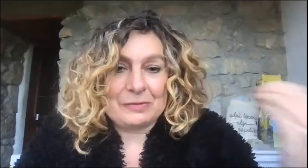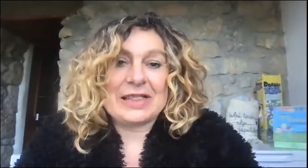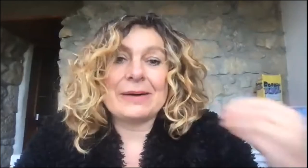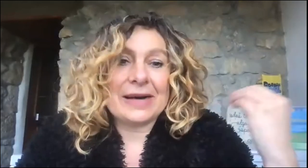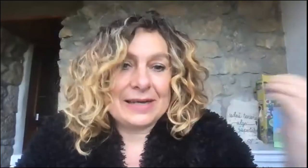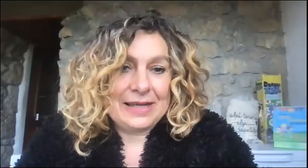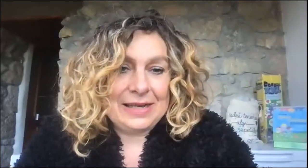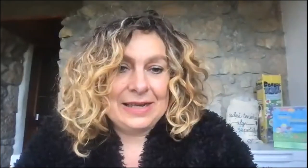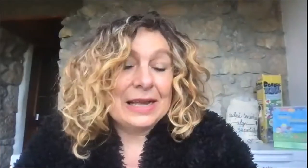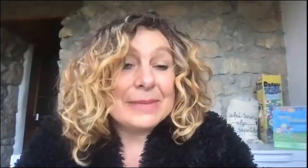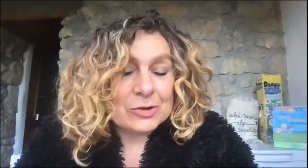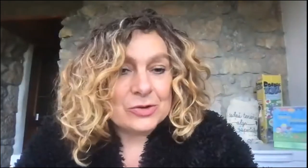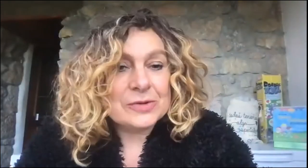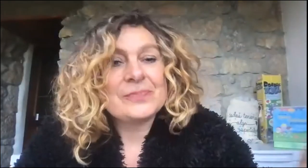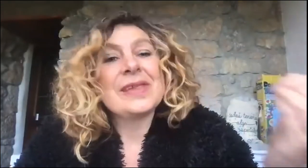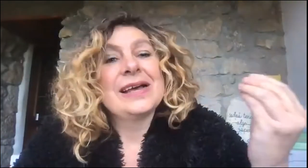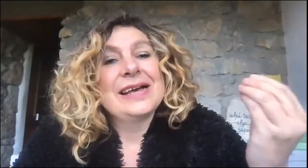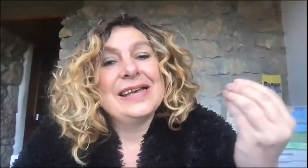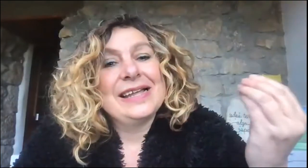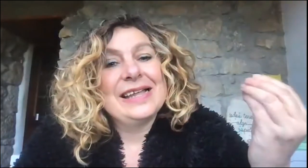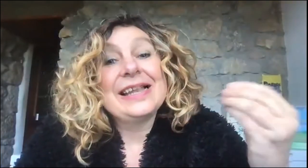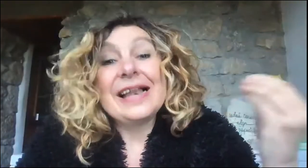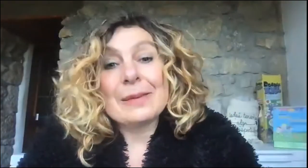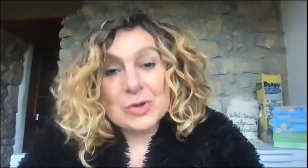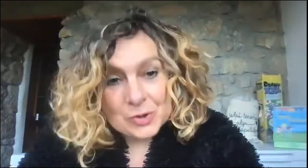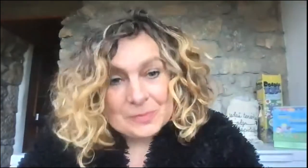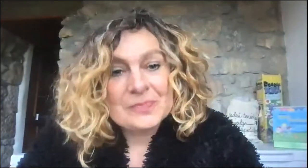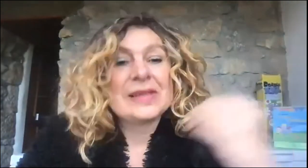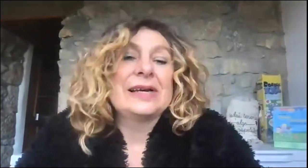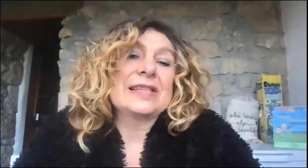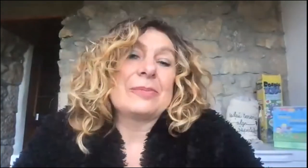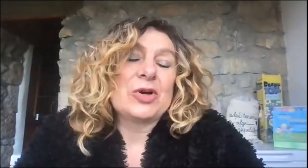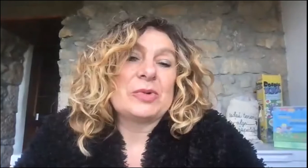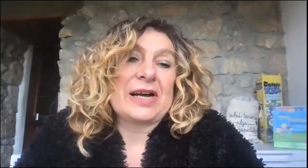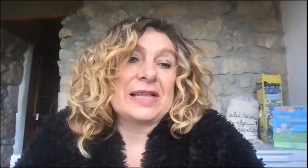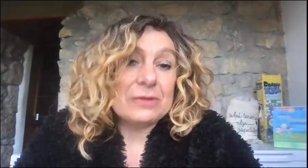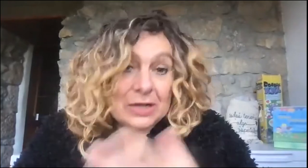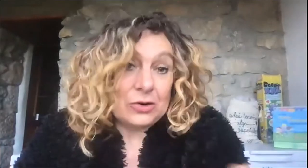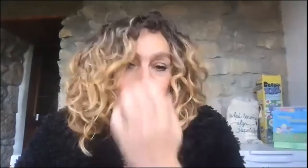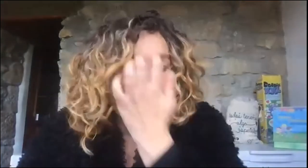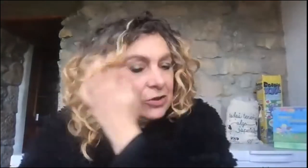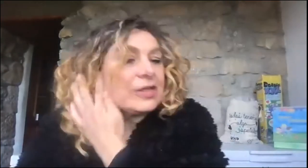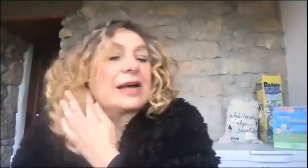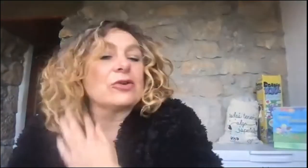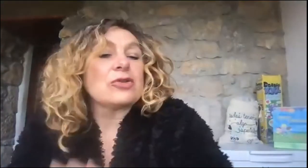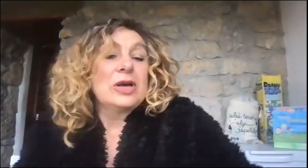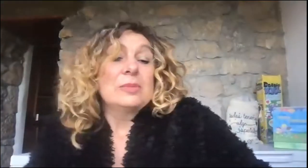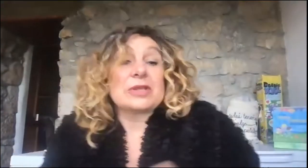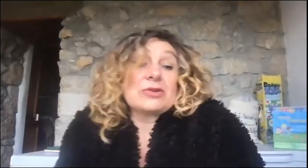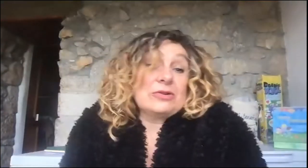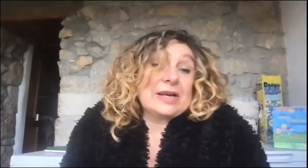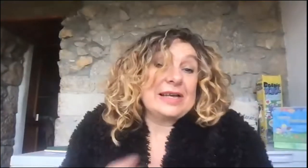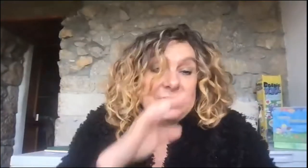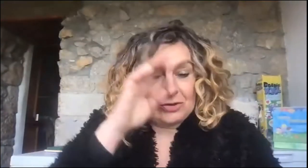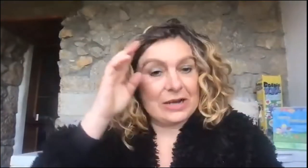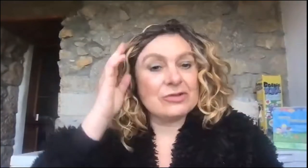le faltaba el método, ¿no? El apoyo, ese apoyo comunicativo que logró con 14 años. Pues eso